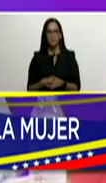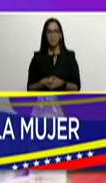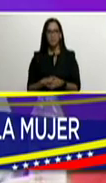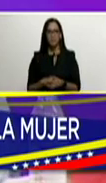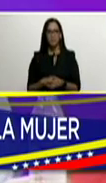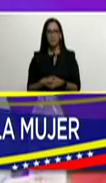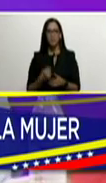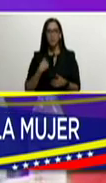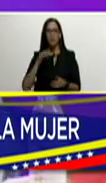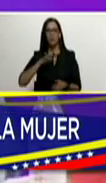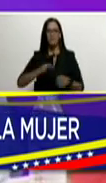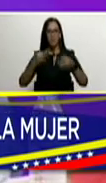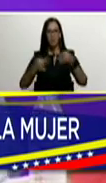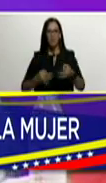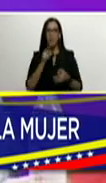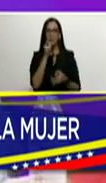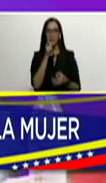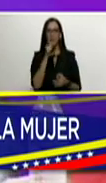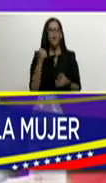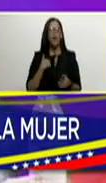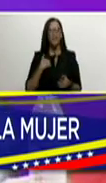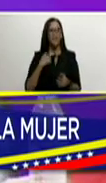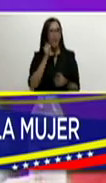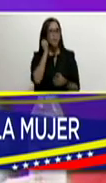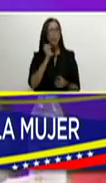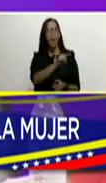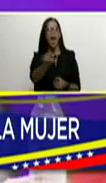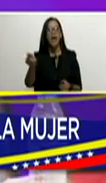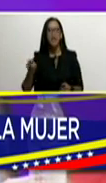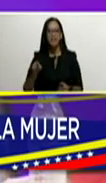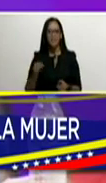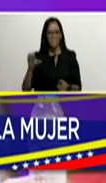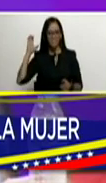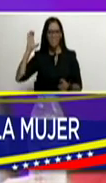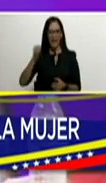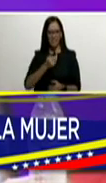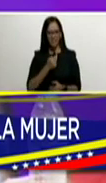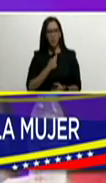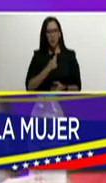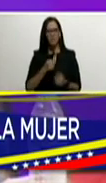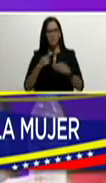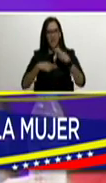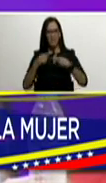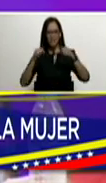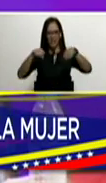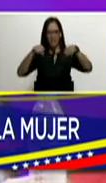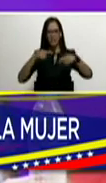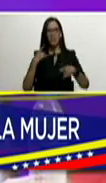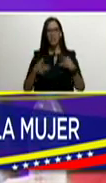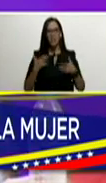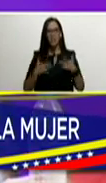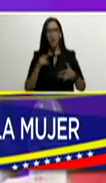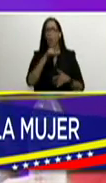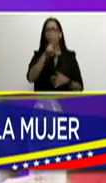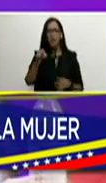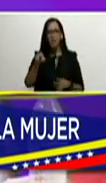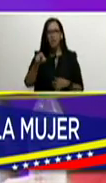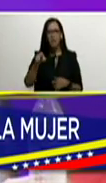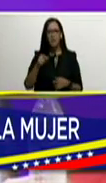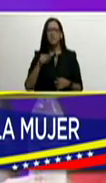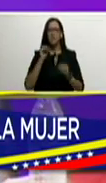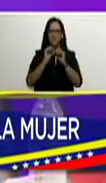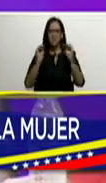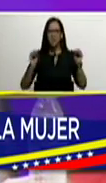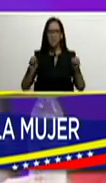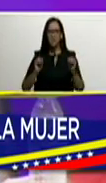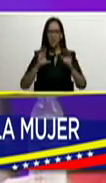veces, yo estoy segura que si le preguntamos a cualquiera de las mujeres patriotas que están en esta actividad, ¿usted llamaría